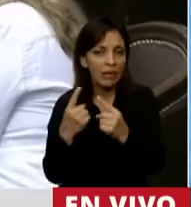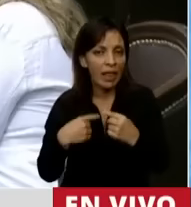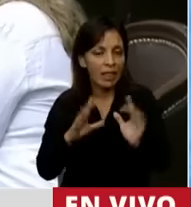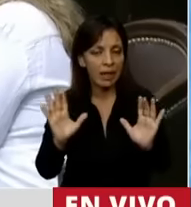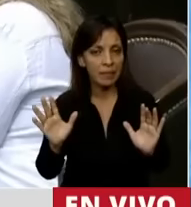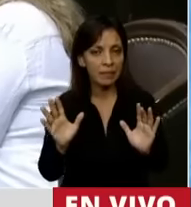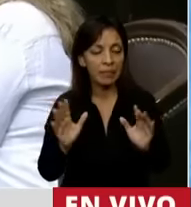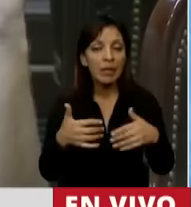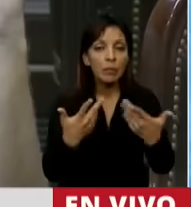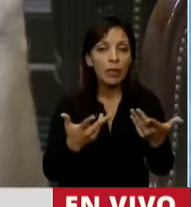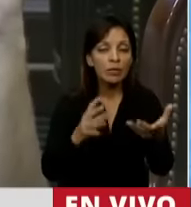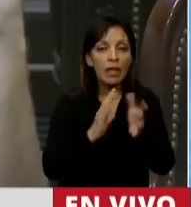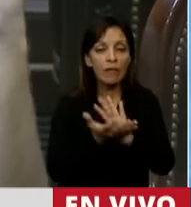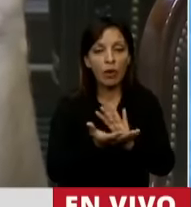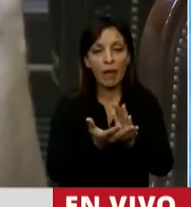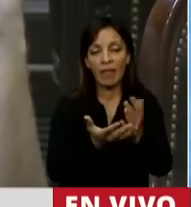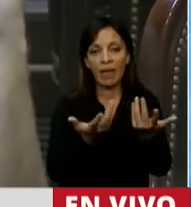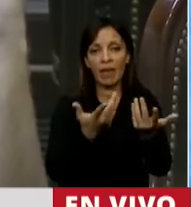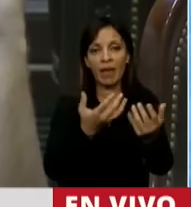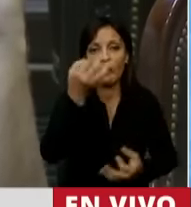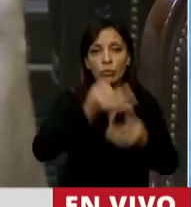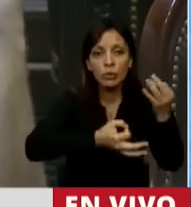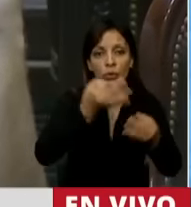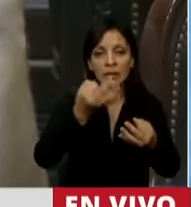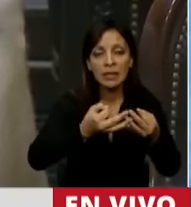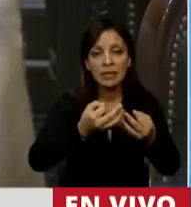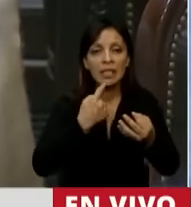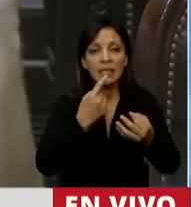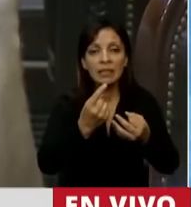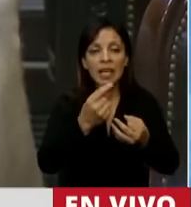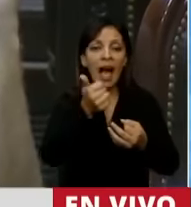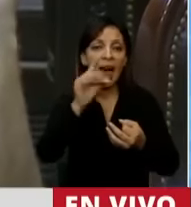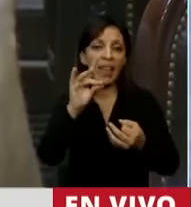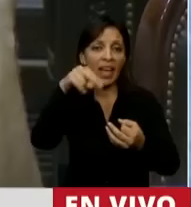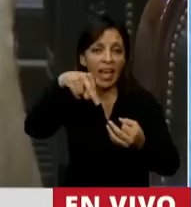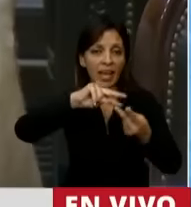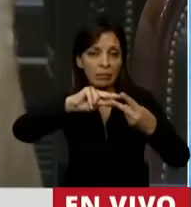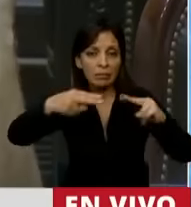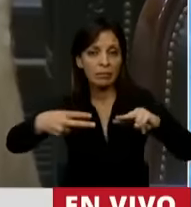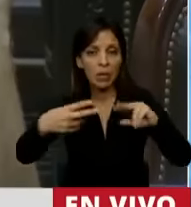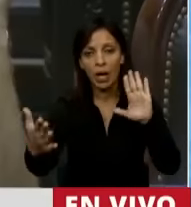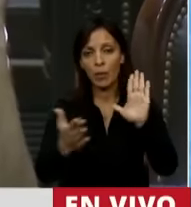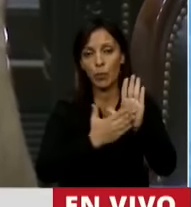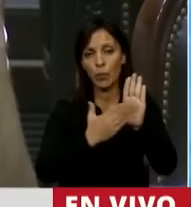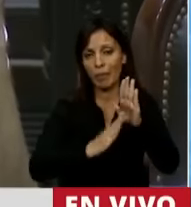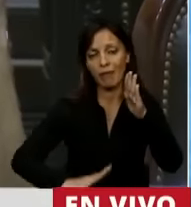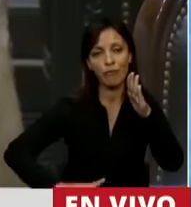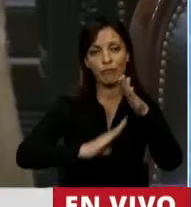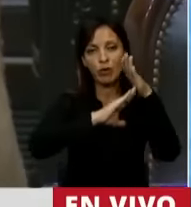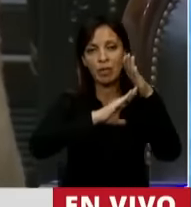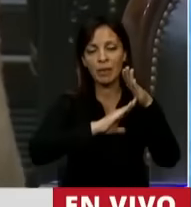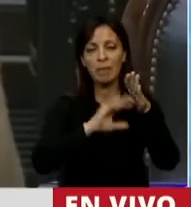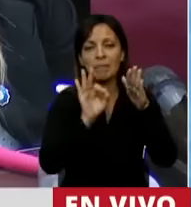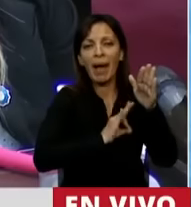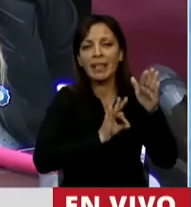en los modernos sistemas jurídicos, incluido el nuestro, el ADN se ha transformado en la prueba reina para determinar